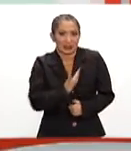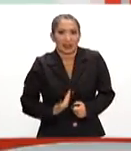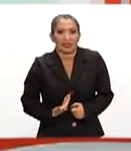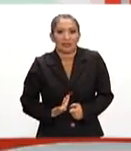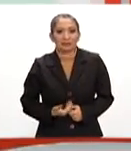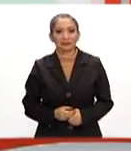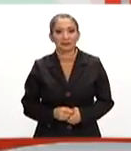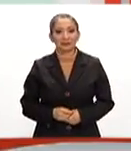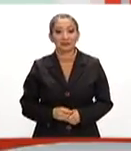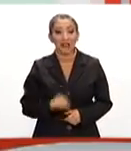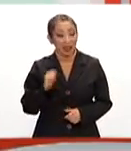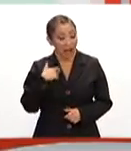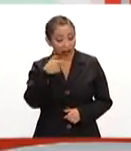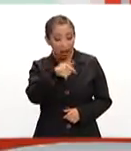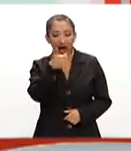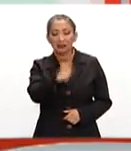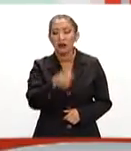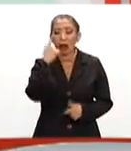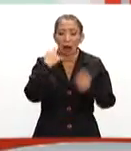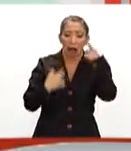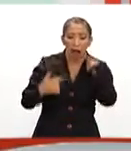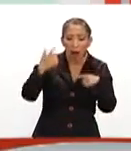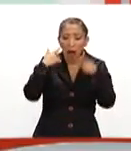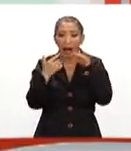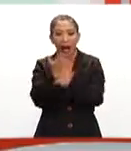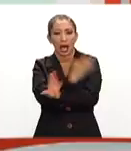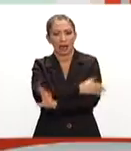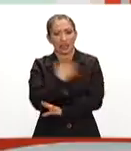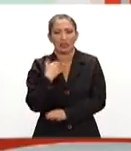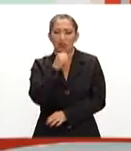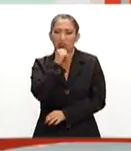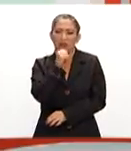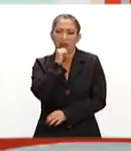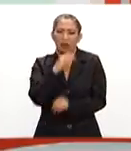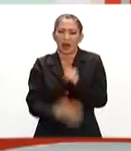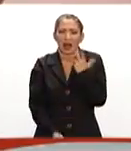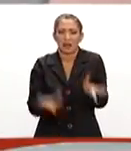presidente. Alguien que empieza a lloriquear antes de que el juego acabe.